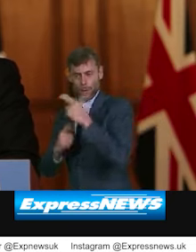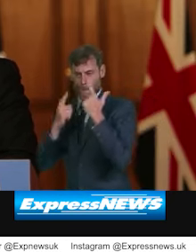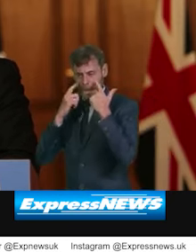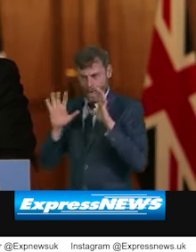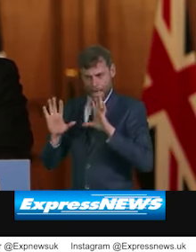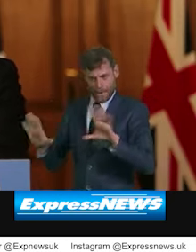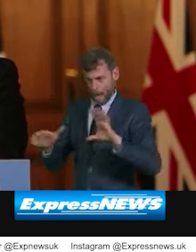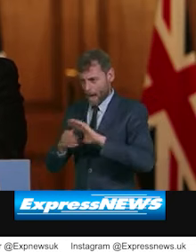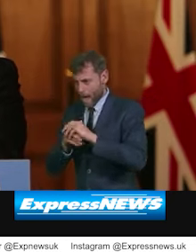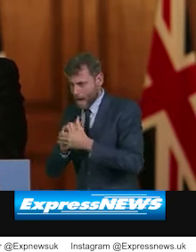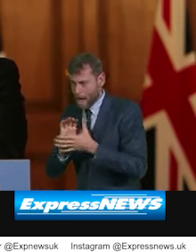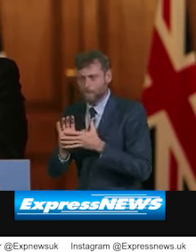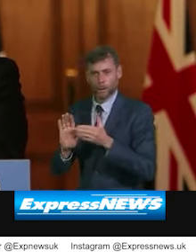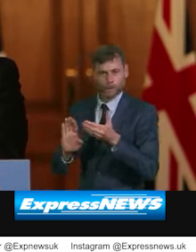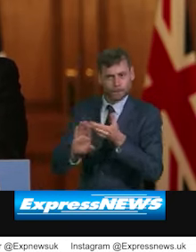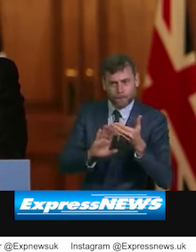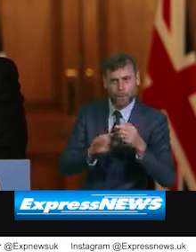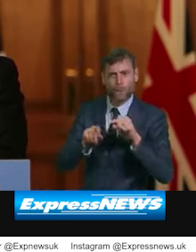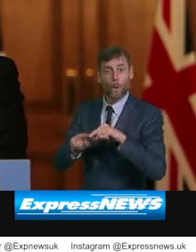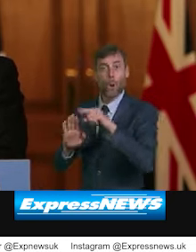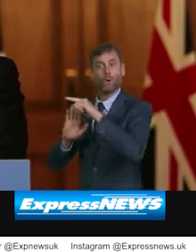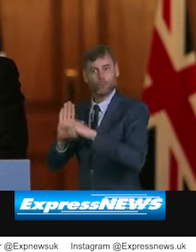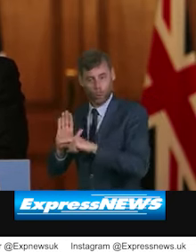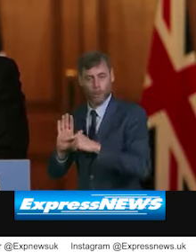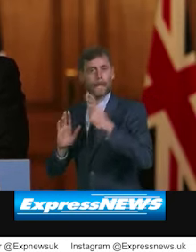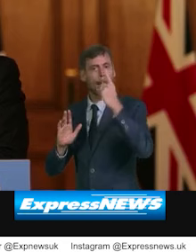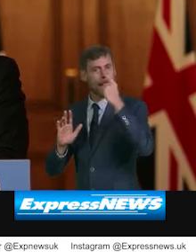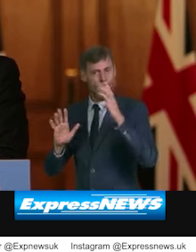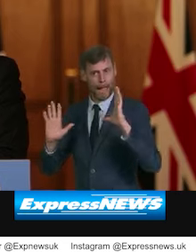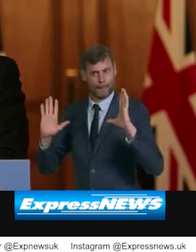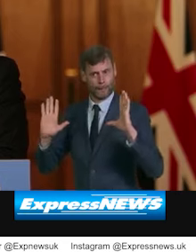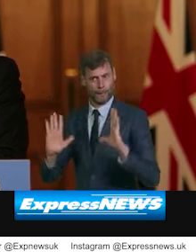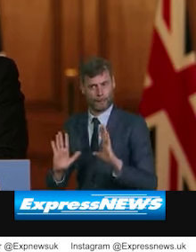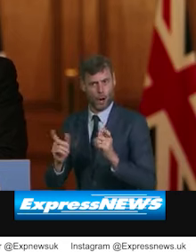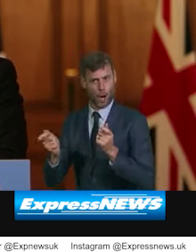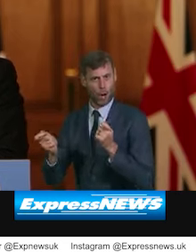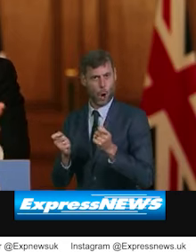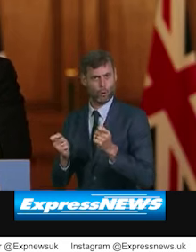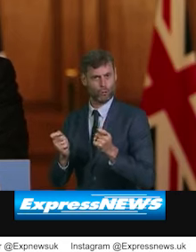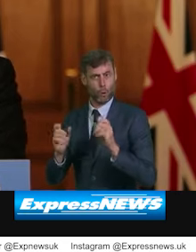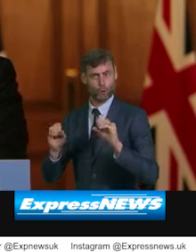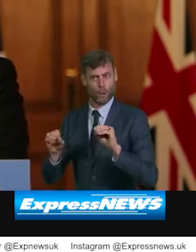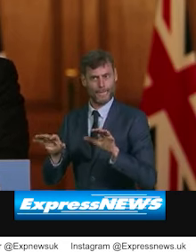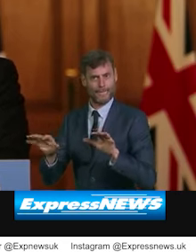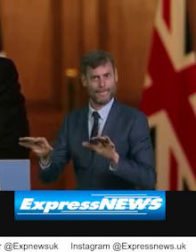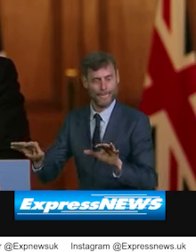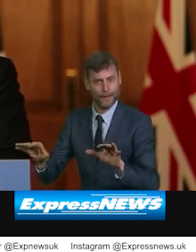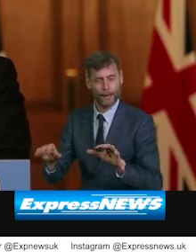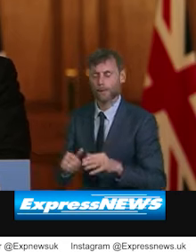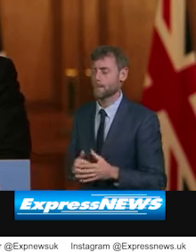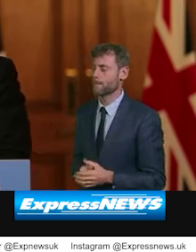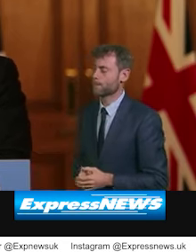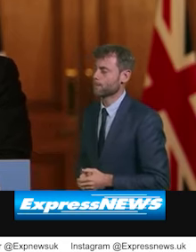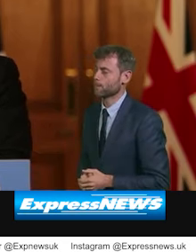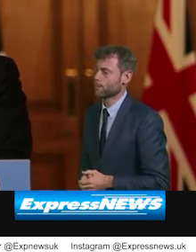medidas son onerosas que desde el principio este gobierno ha brindado un apoyo sin precedentes a todos en este país.